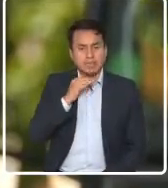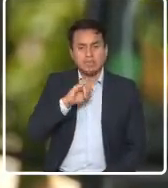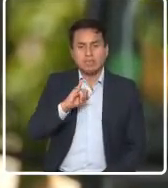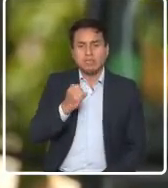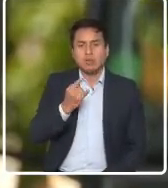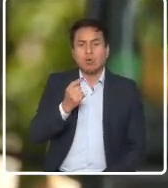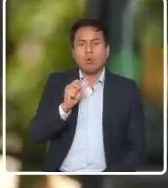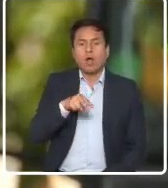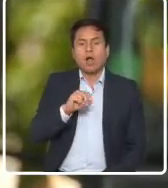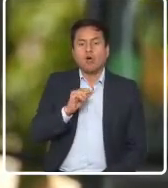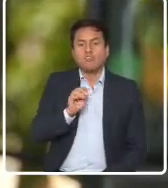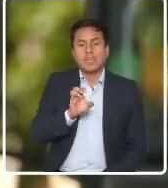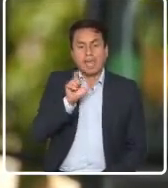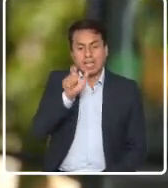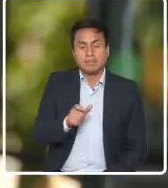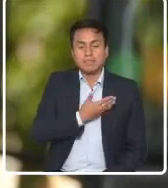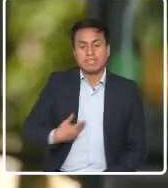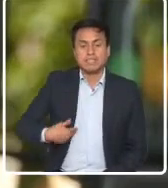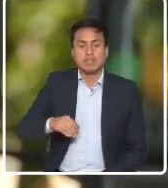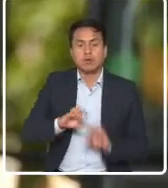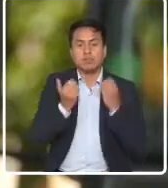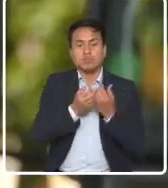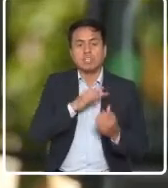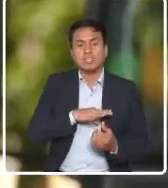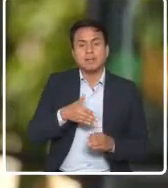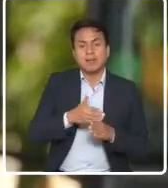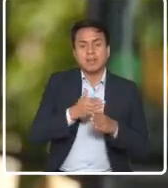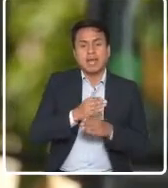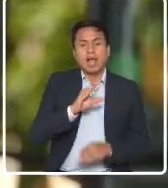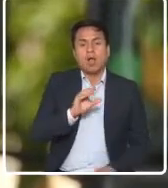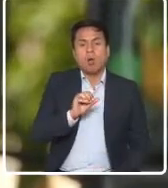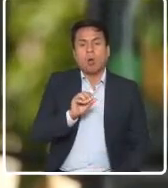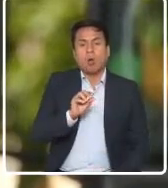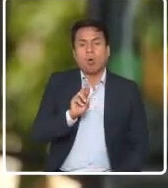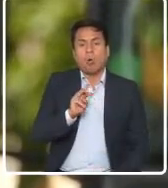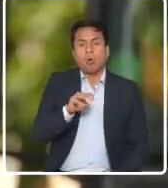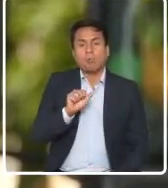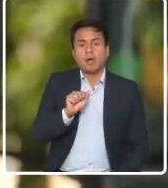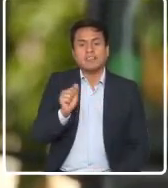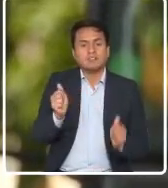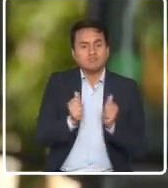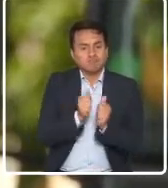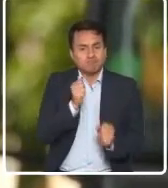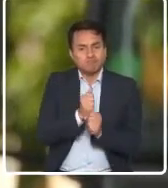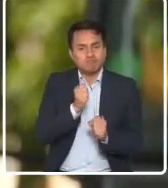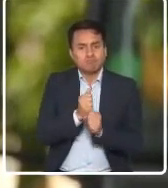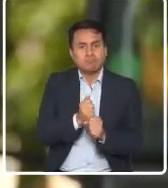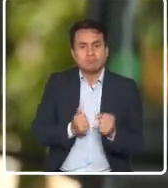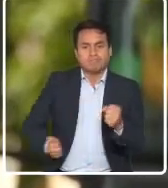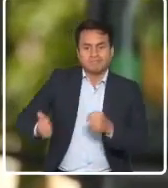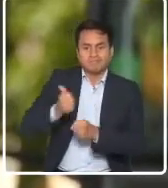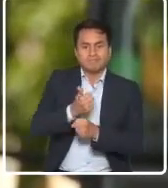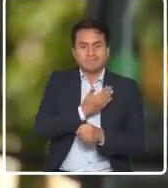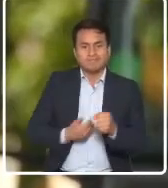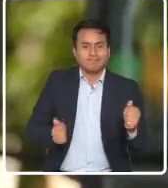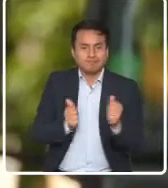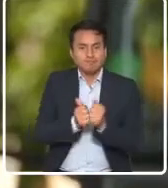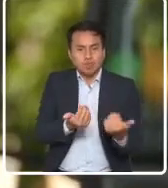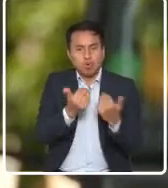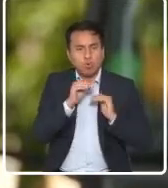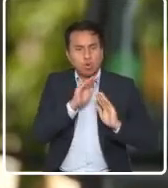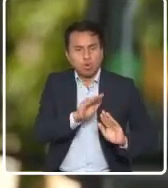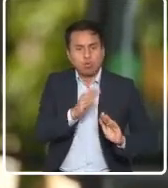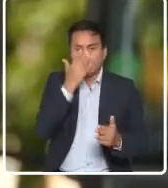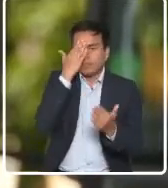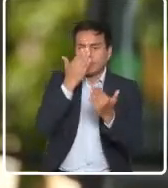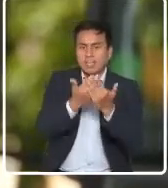José Ugarte, presidente de la Corporación Chilena de la Madera, la Corma, con quienes hemos trabajado desde que llegamos al gobierno codo a codo para